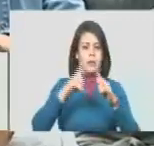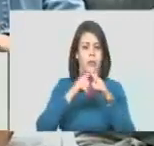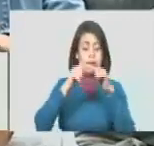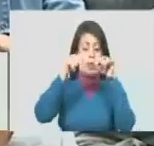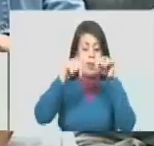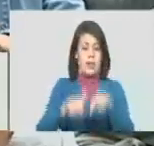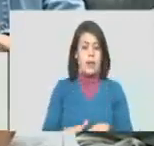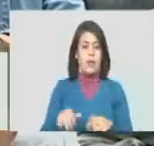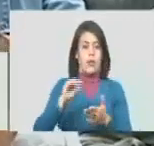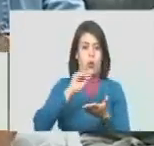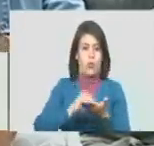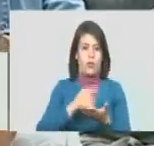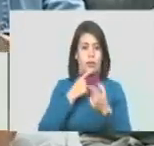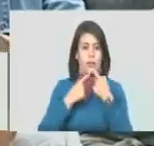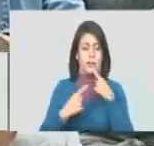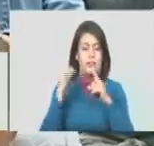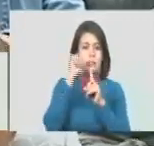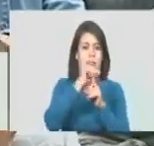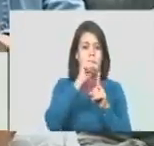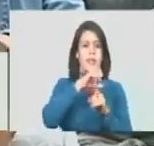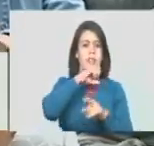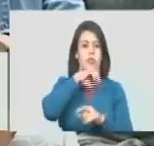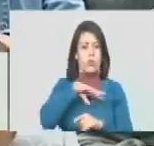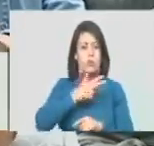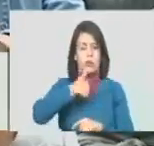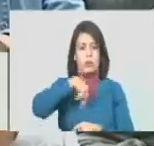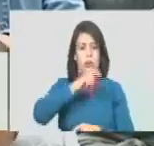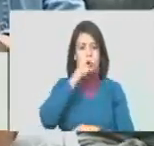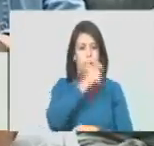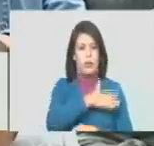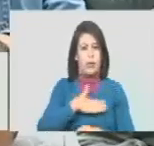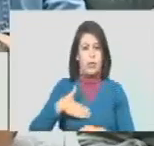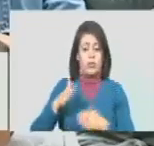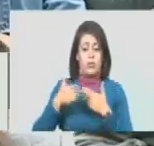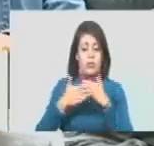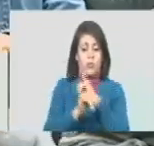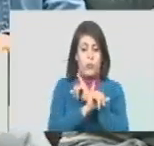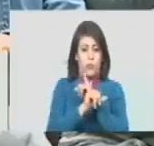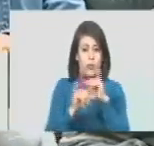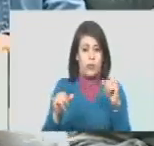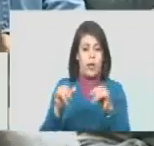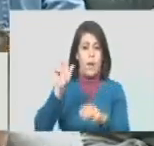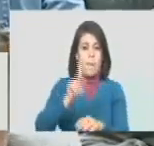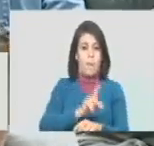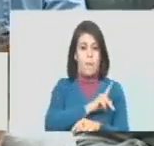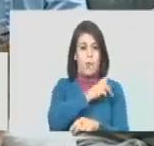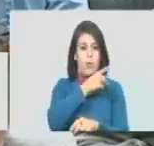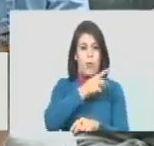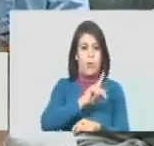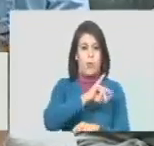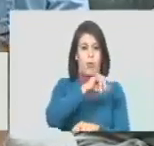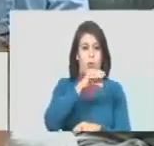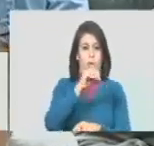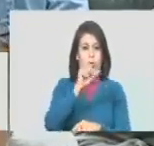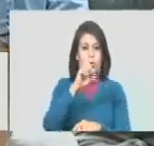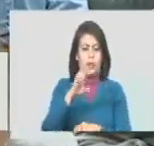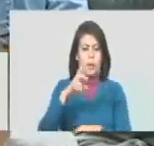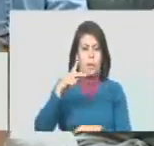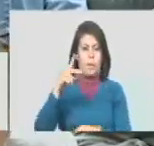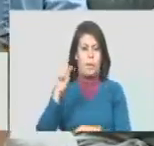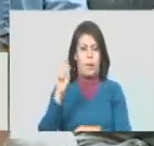aquí reivindicamos la lucha histórica de nuestro pueblo. Quiero cerrar diciéndole un poema de José Parra, de allá de